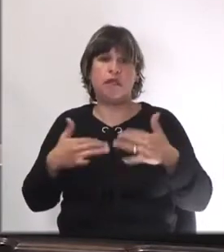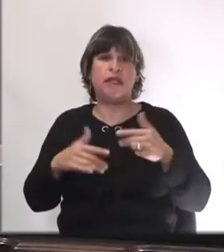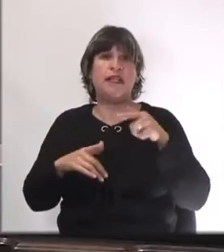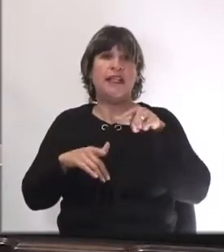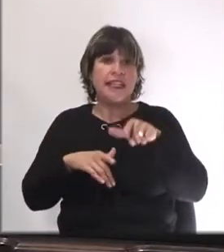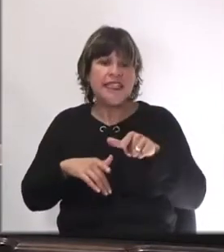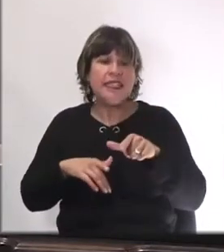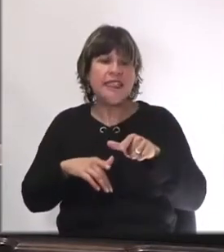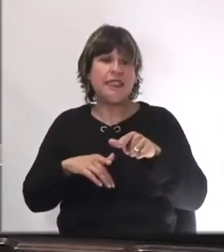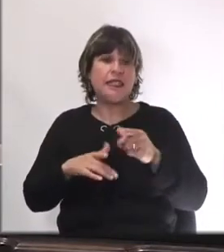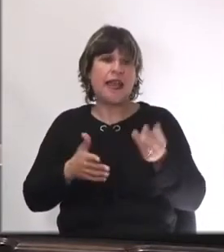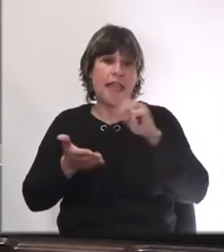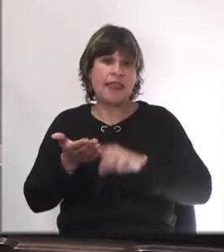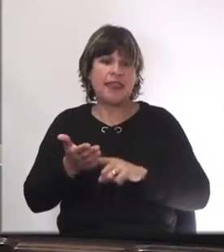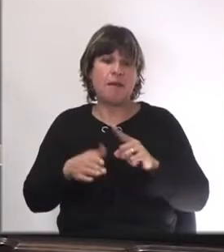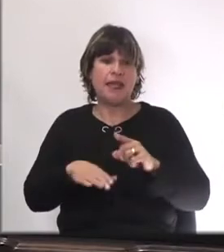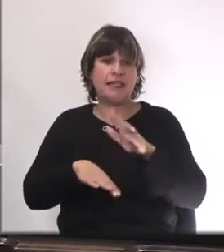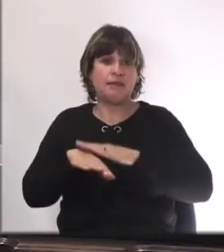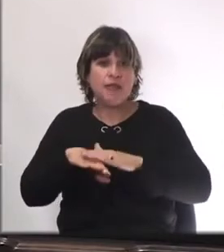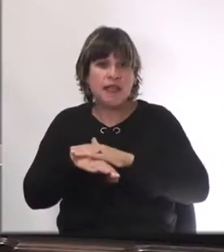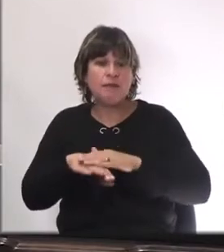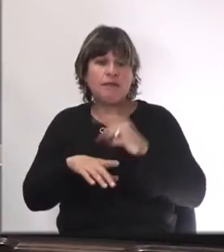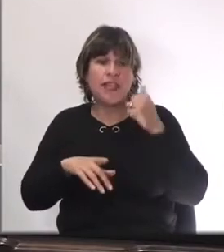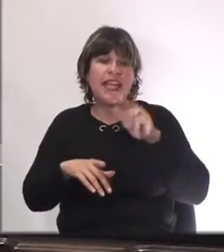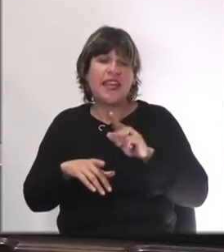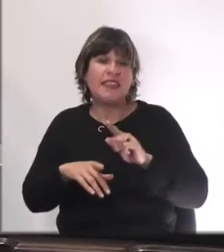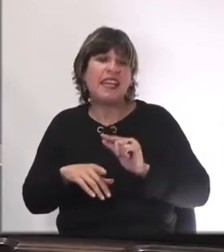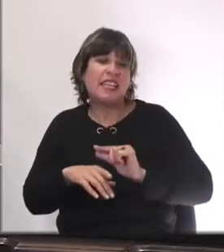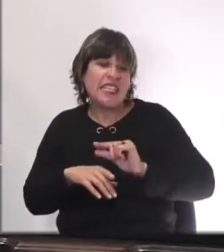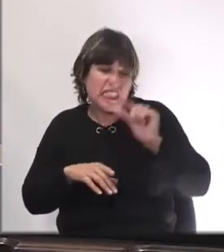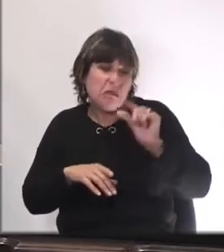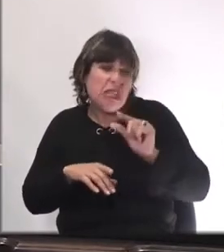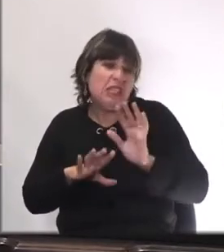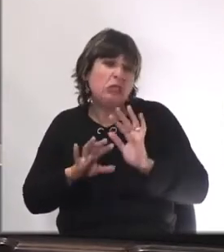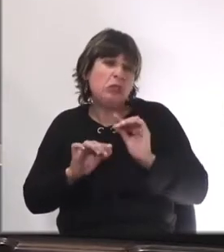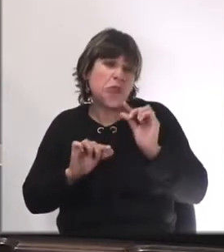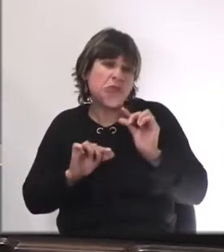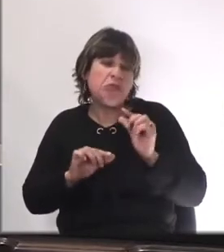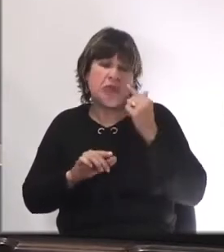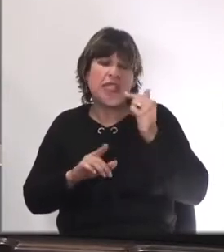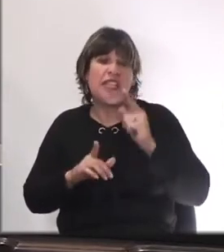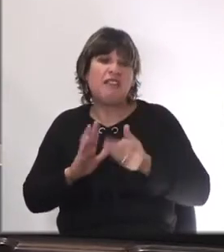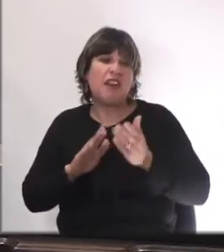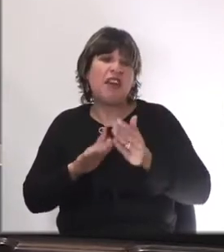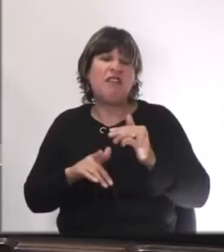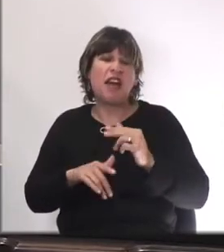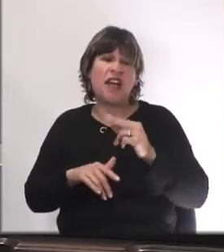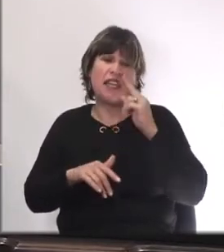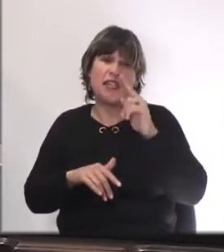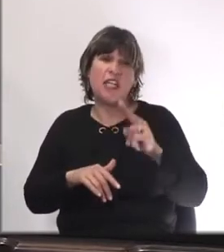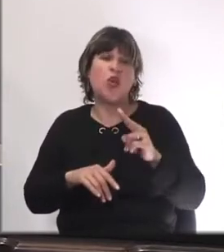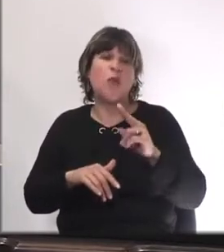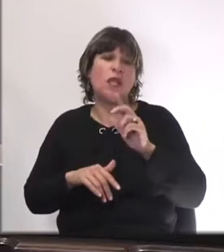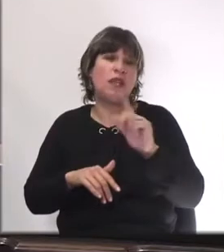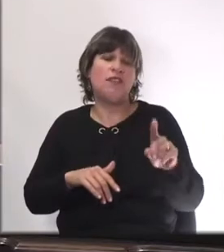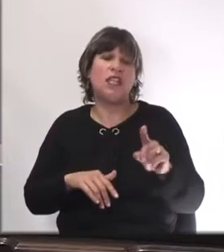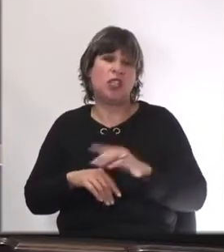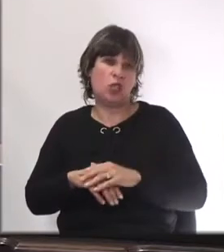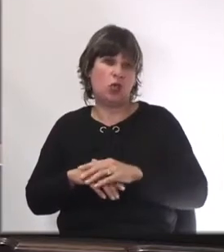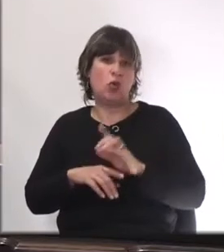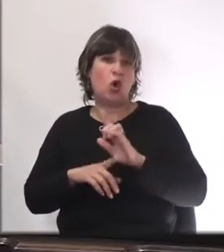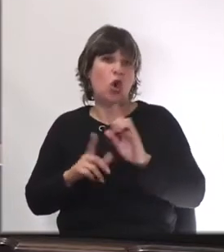pilares en el magro crecimiento que vamos a tener en 2021. No aparecen políticas